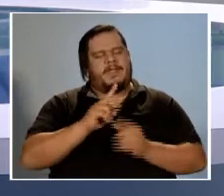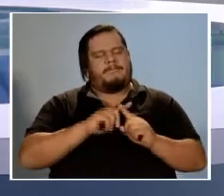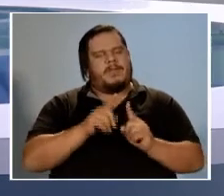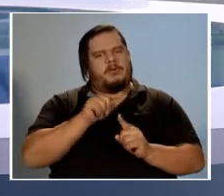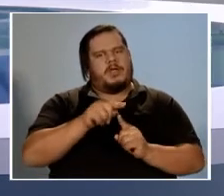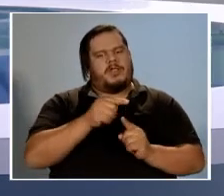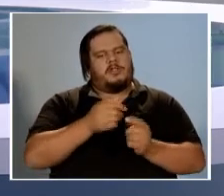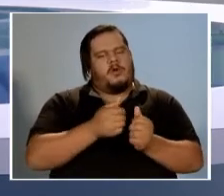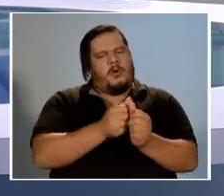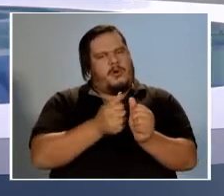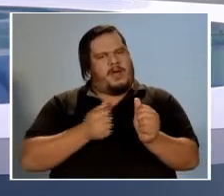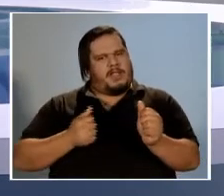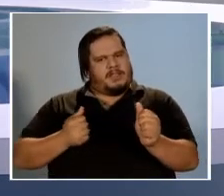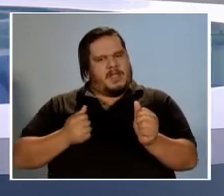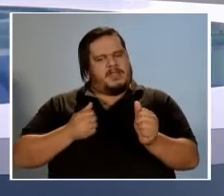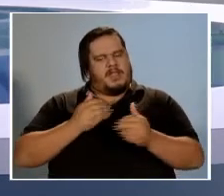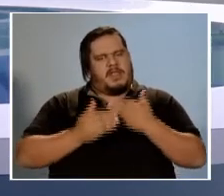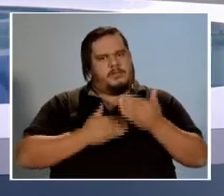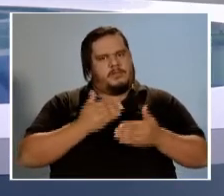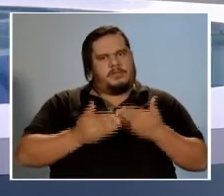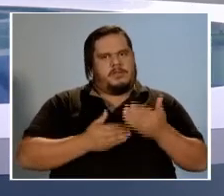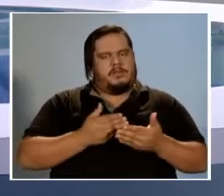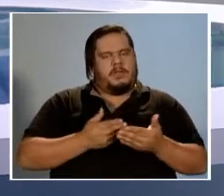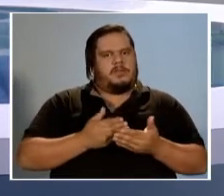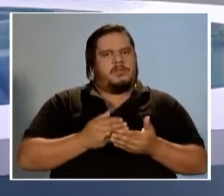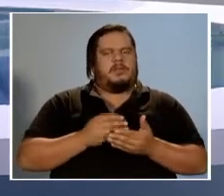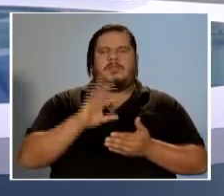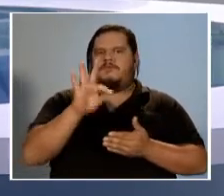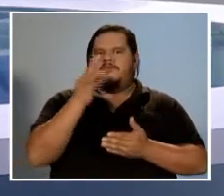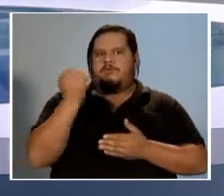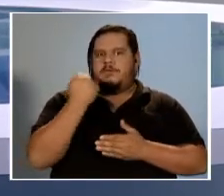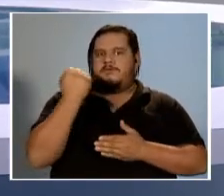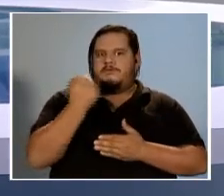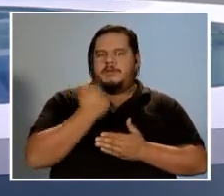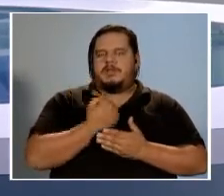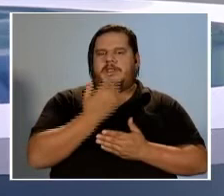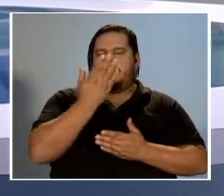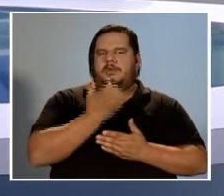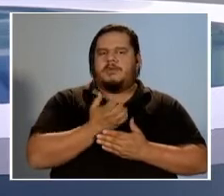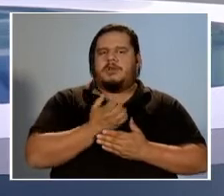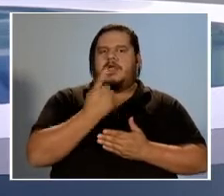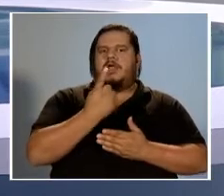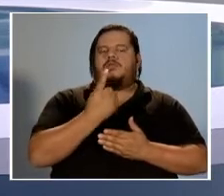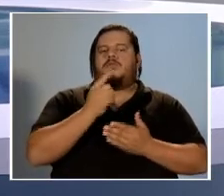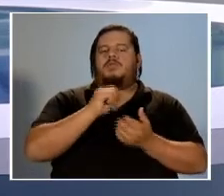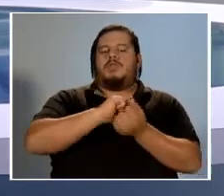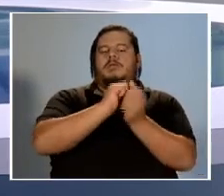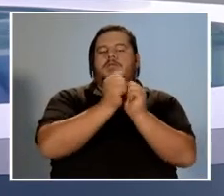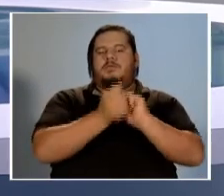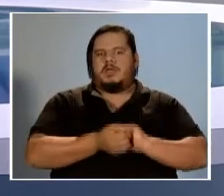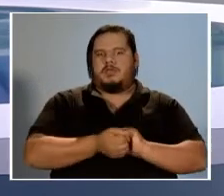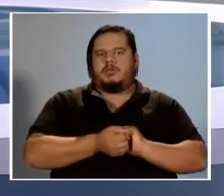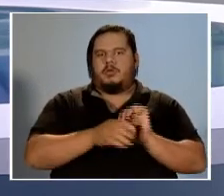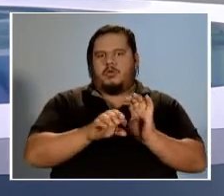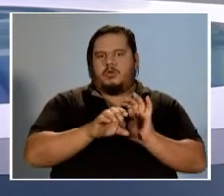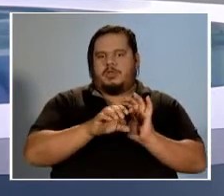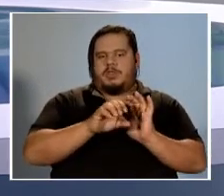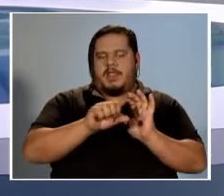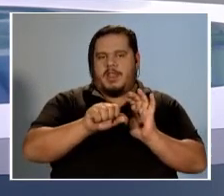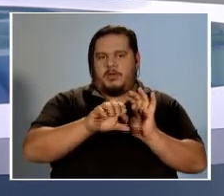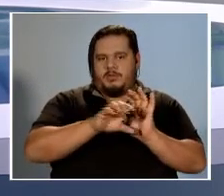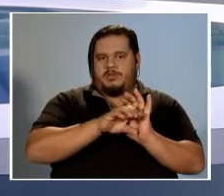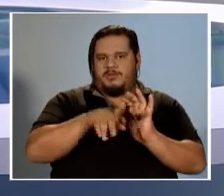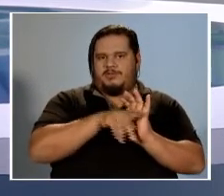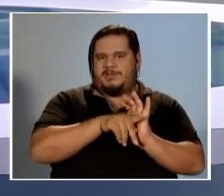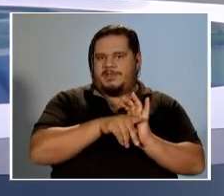el procedimiento de forma fuerte, ya que es una modificación constitucional lo que se debe hacer,